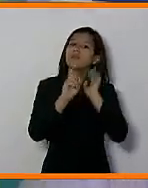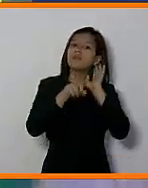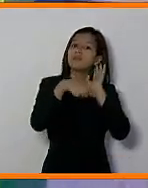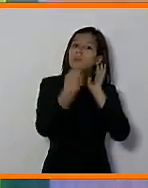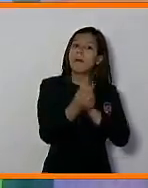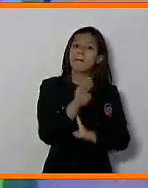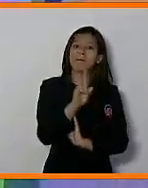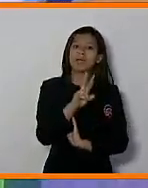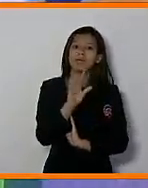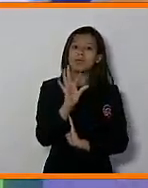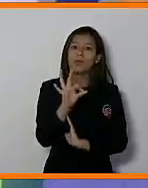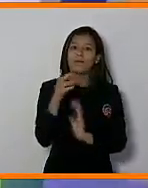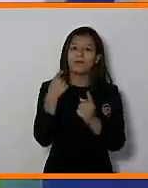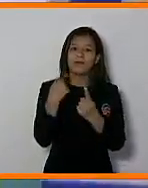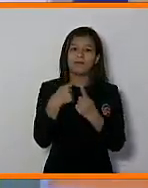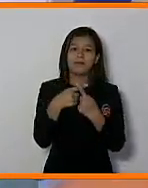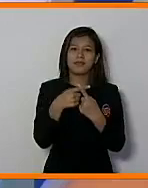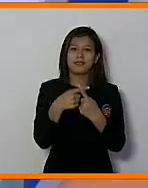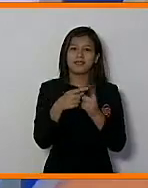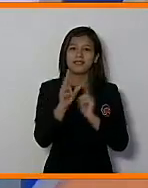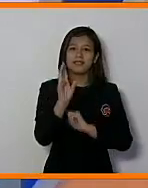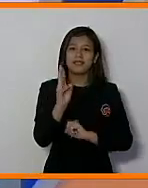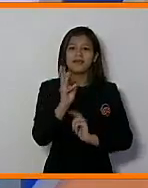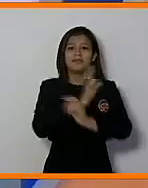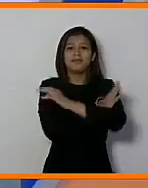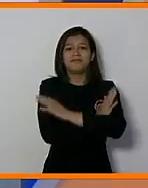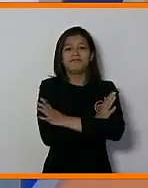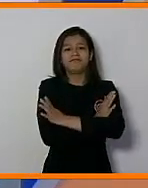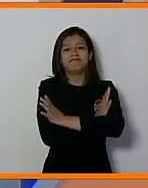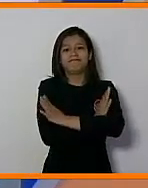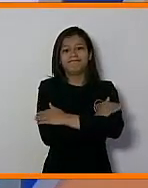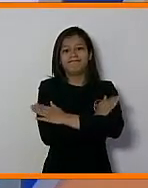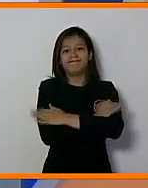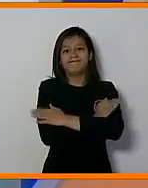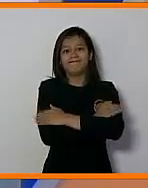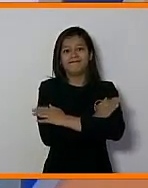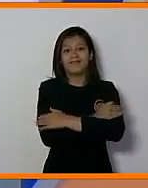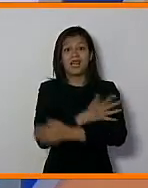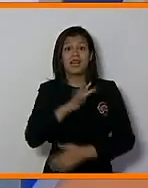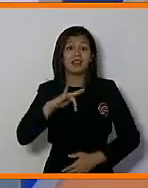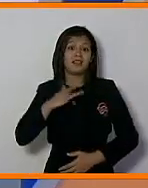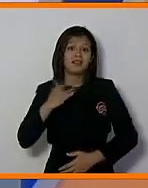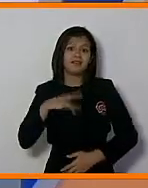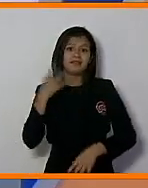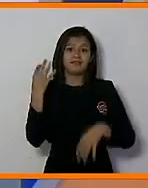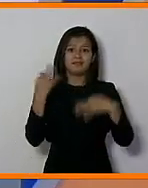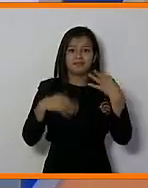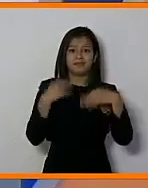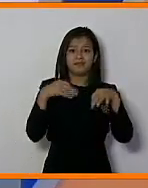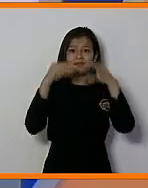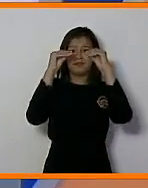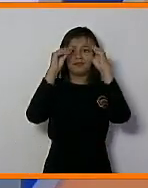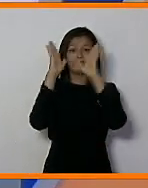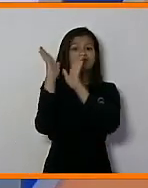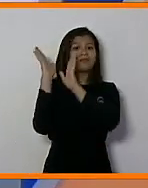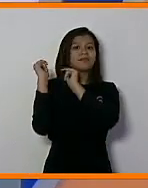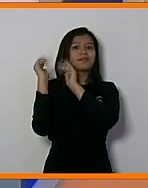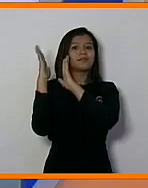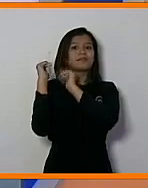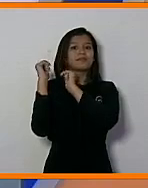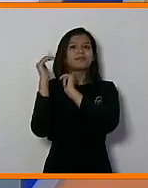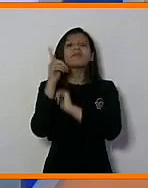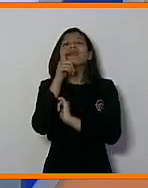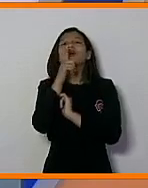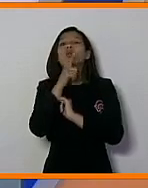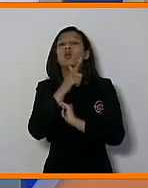para más 1, 29 más 6. ¡Felicidades! Me despido deseándoles una linda mañana. Lleno de